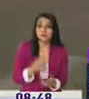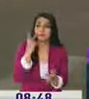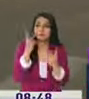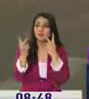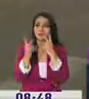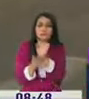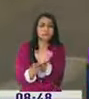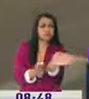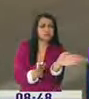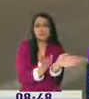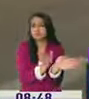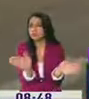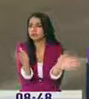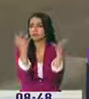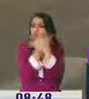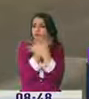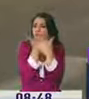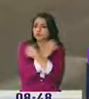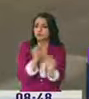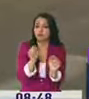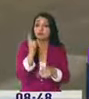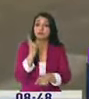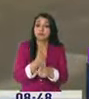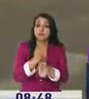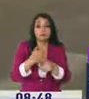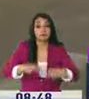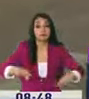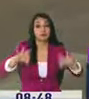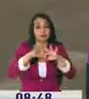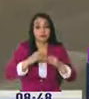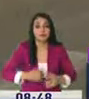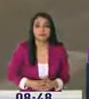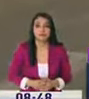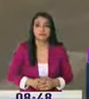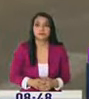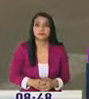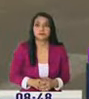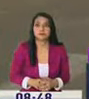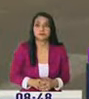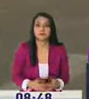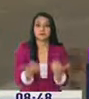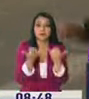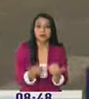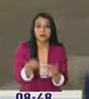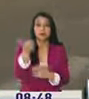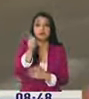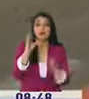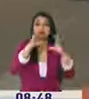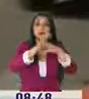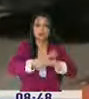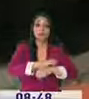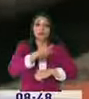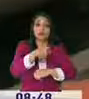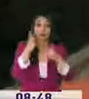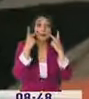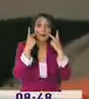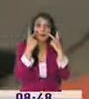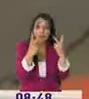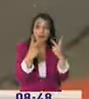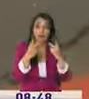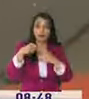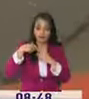ticas que podrían confundir a la ciudadanía, así que esta información tómenla en cuenta. Repetimos, a partir de hoy a las 10 de la noche, ustedes están viendo, vienen por